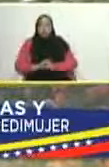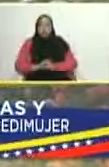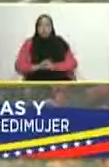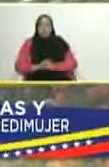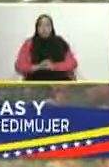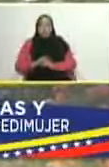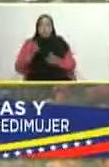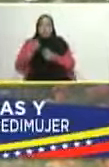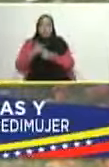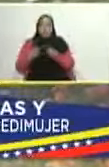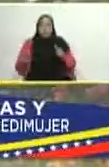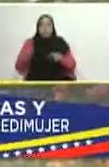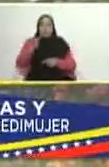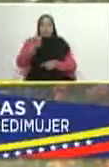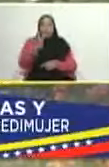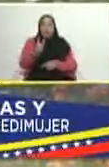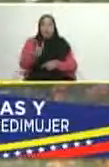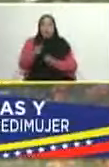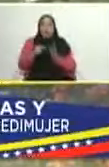liberando